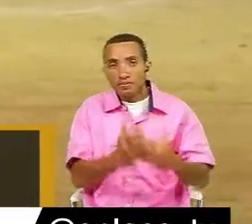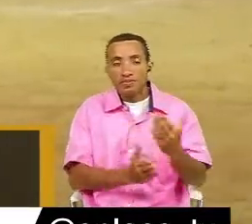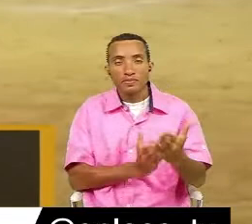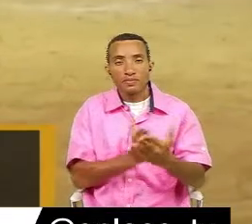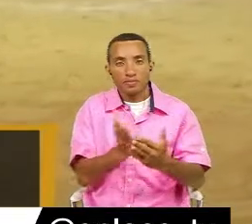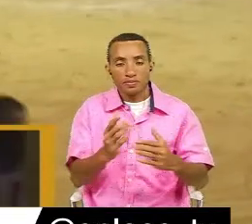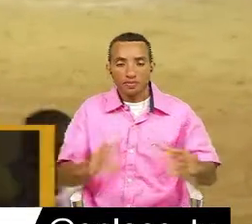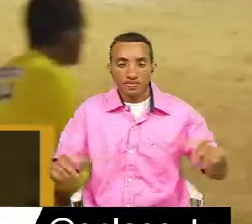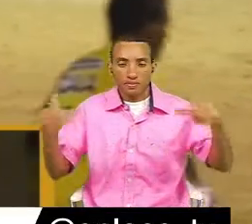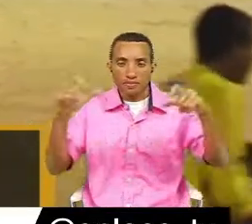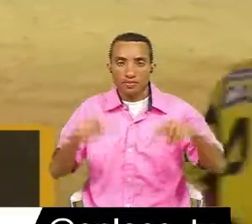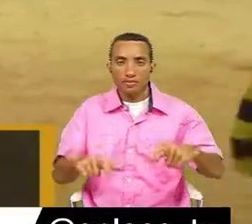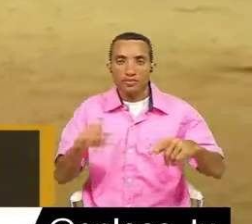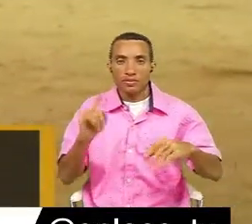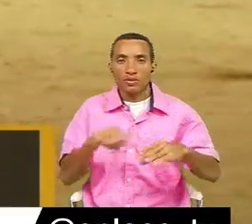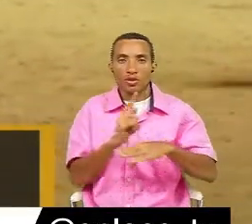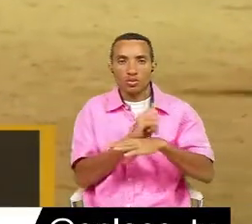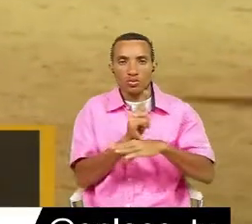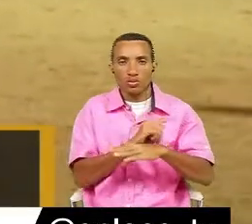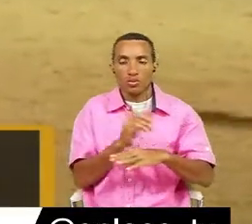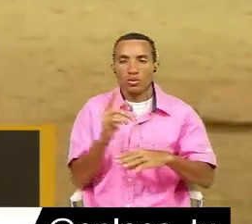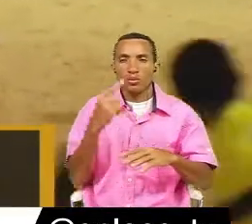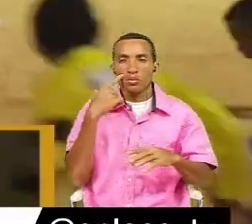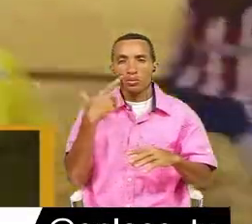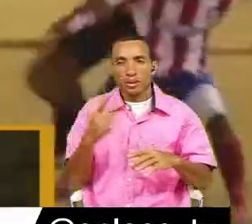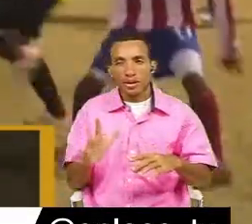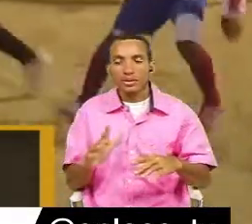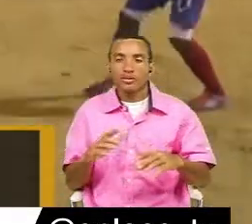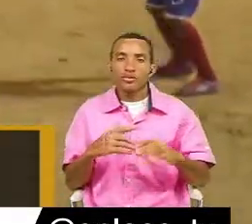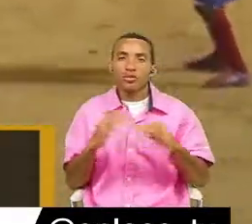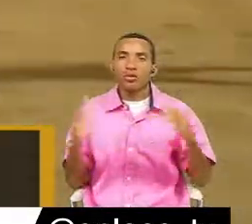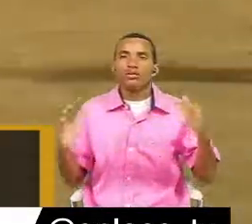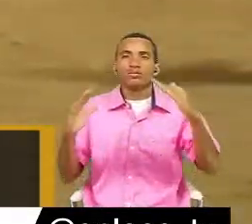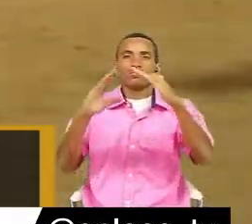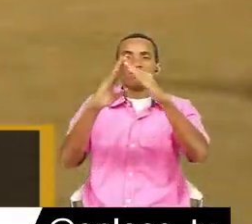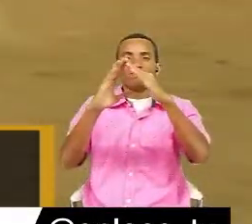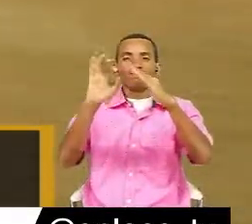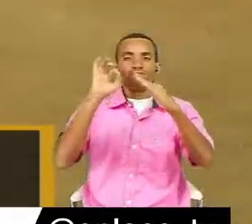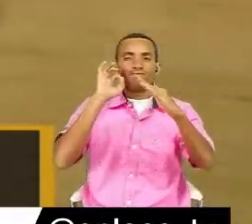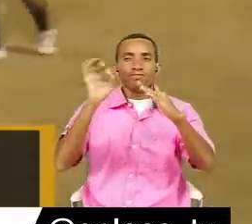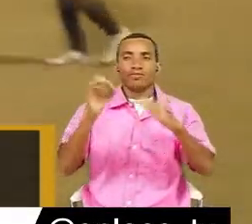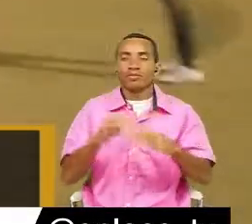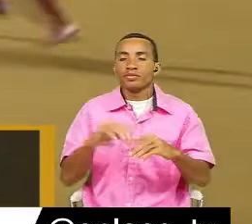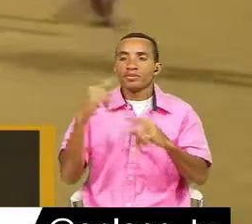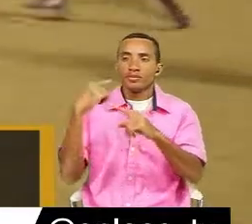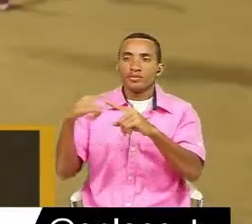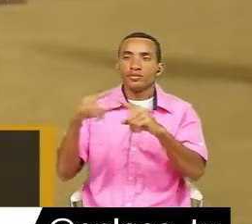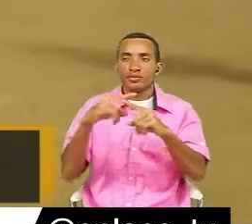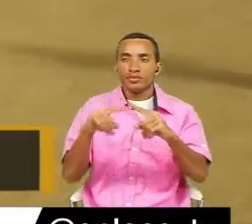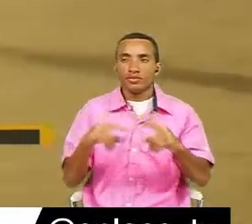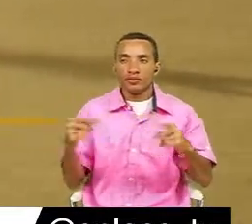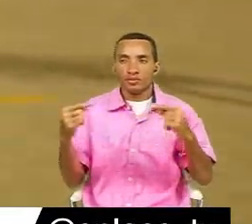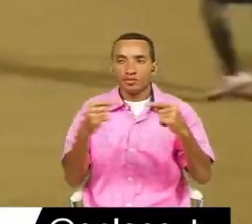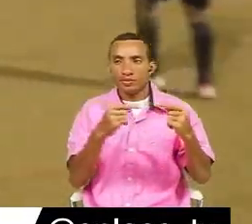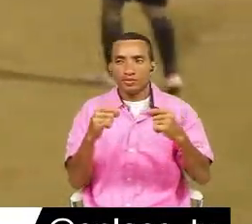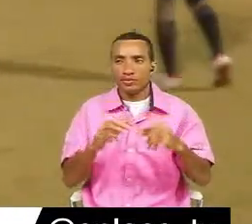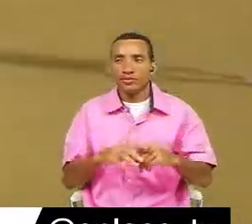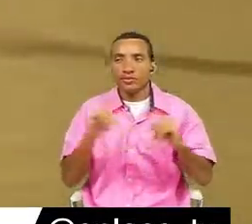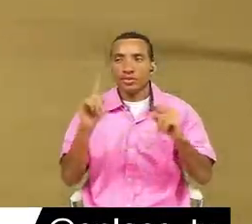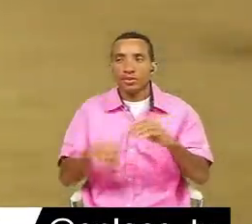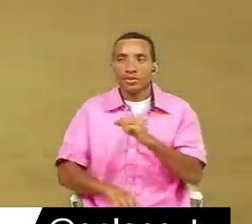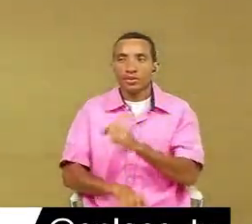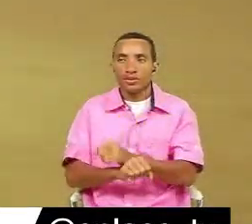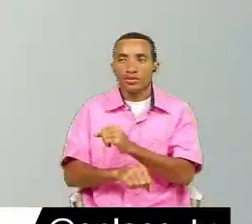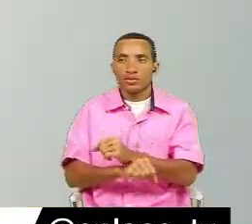deportivo, considerado el templo del fútbol aficionado en la ciudad, alberga diferentes campeonatos que exponen la calidad del balompié